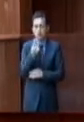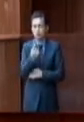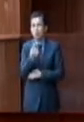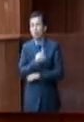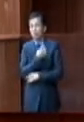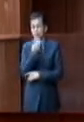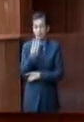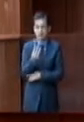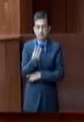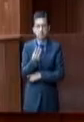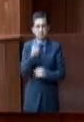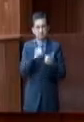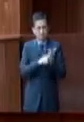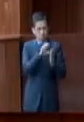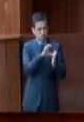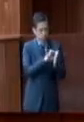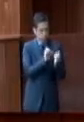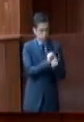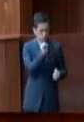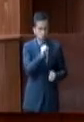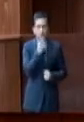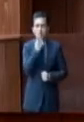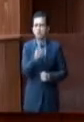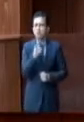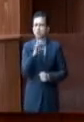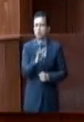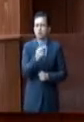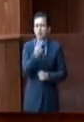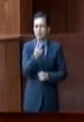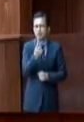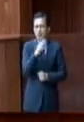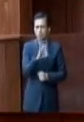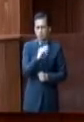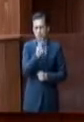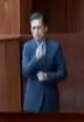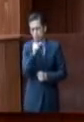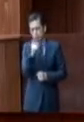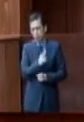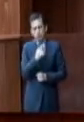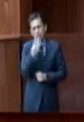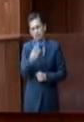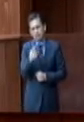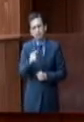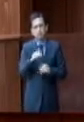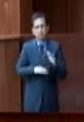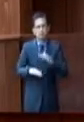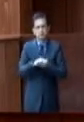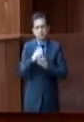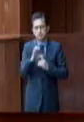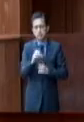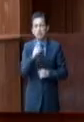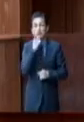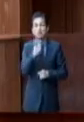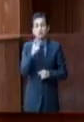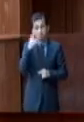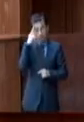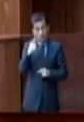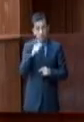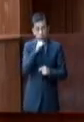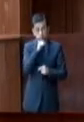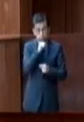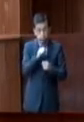cuando dice justamente el 41 va a ser tres apartados se dice deberá suspenderse la difusión de los medios de